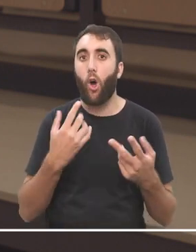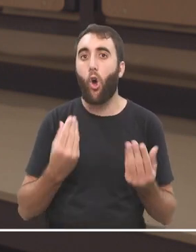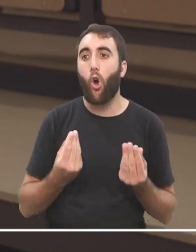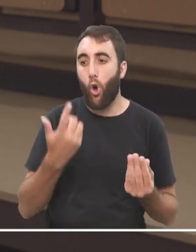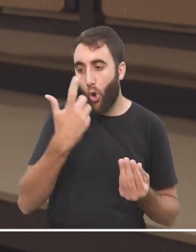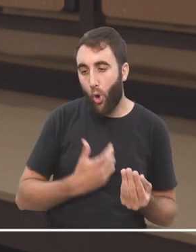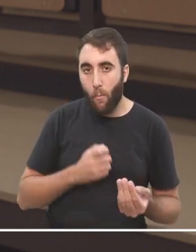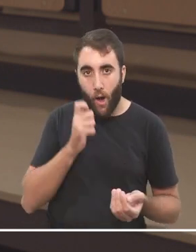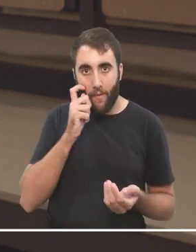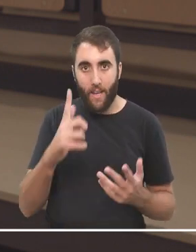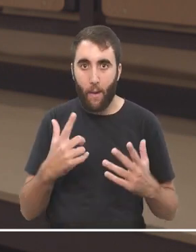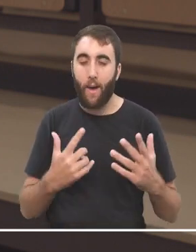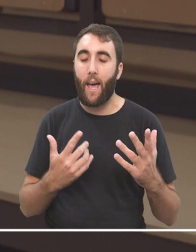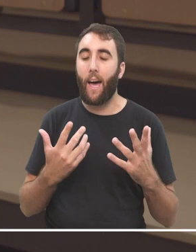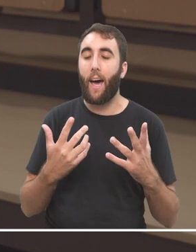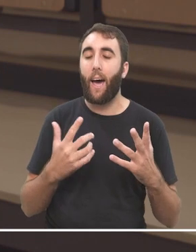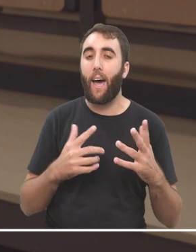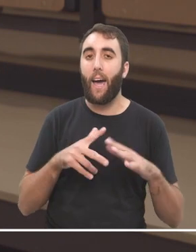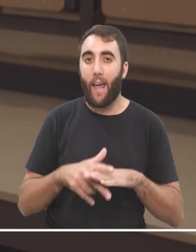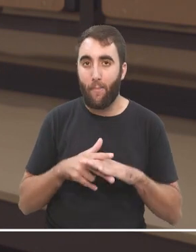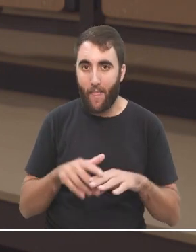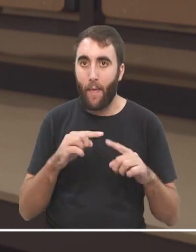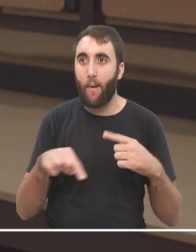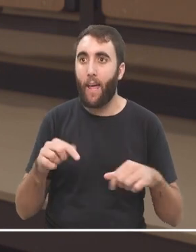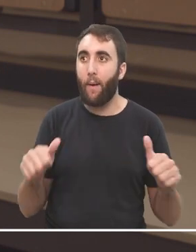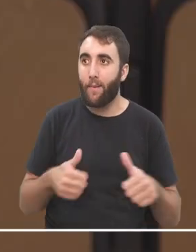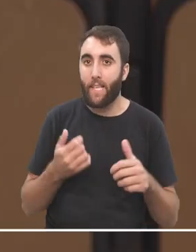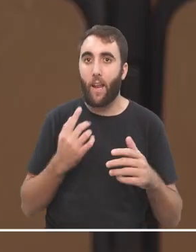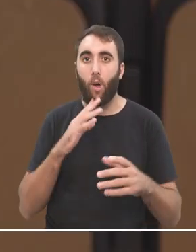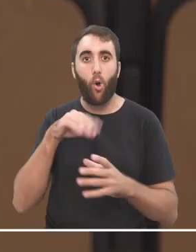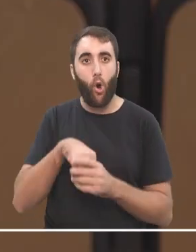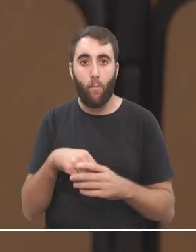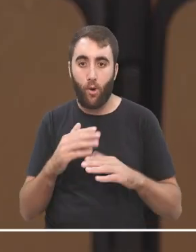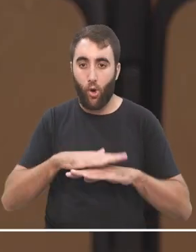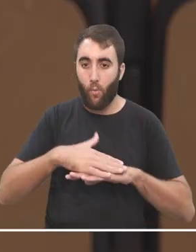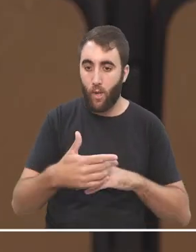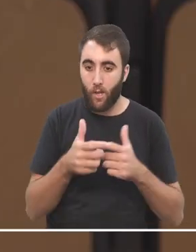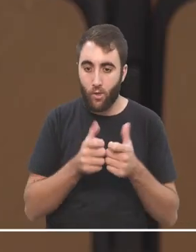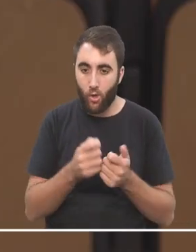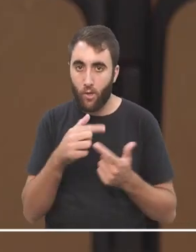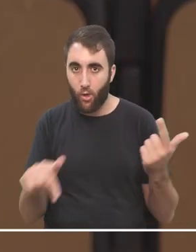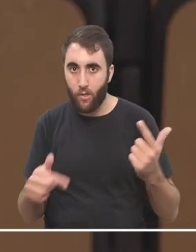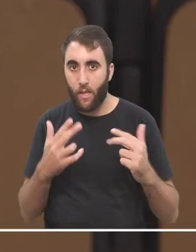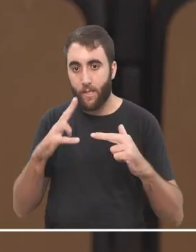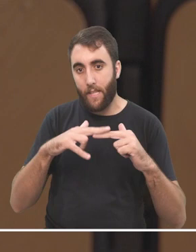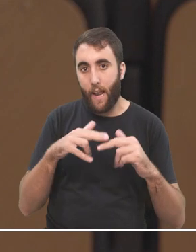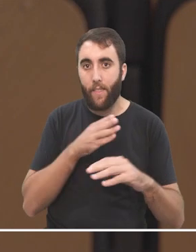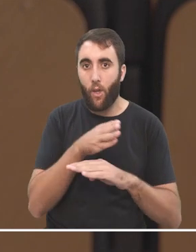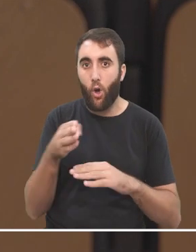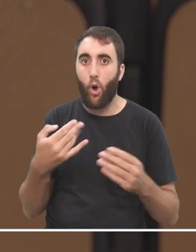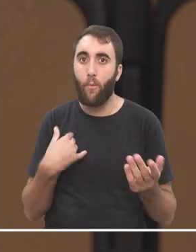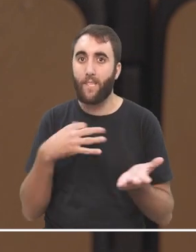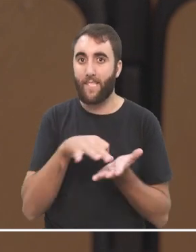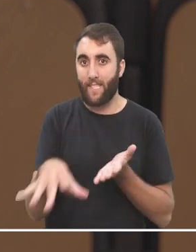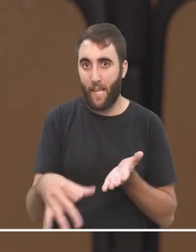habilidad para utilizar las herramientas que nos conectan a la red y las herramientas que nos conectan a los distintos sistemas que